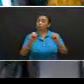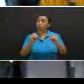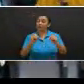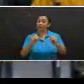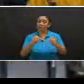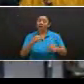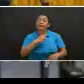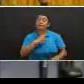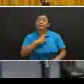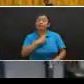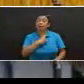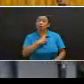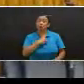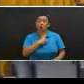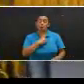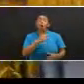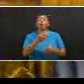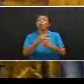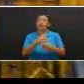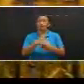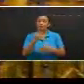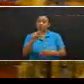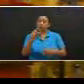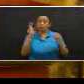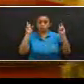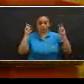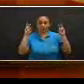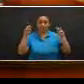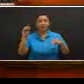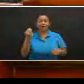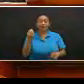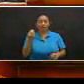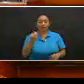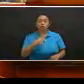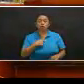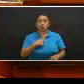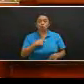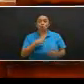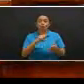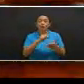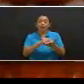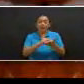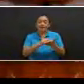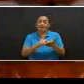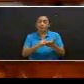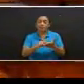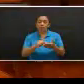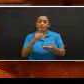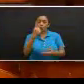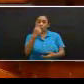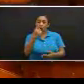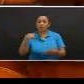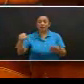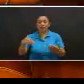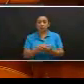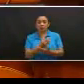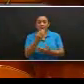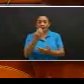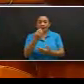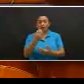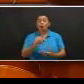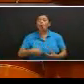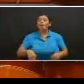hoy compartirle un tema que yo le puse una nueva